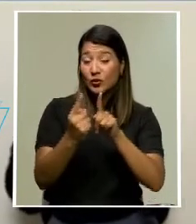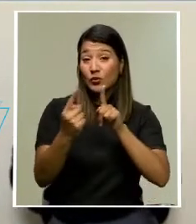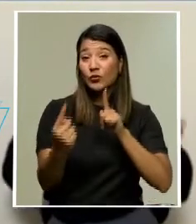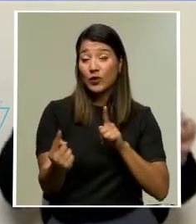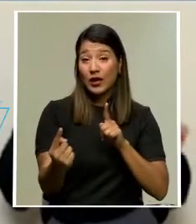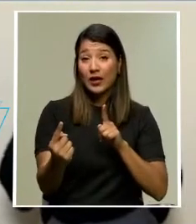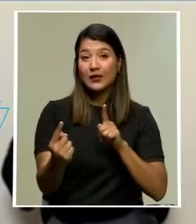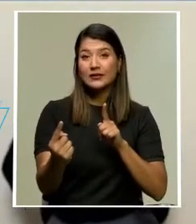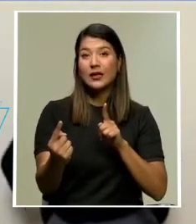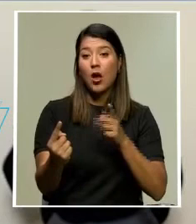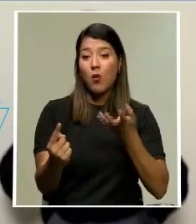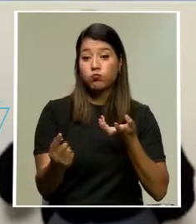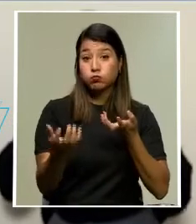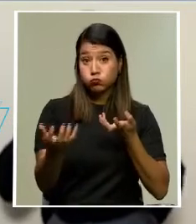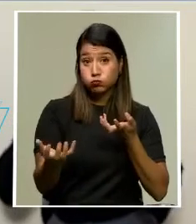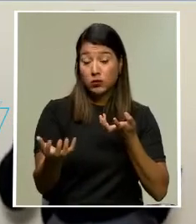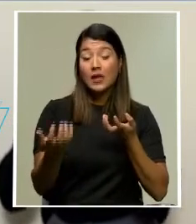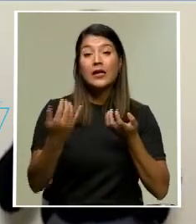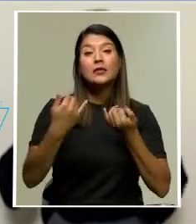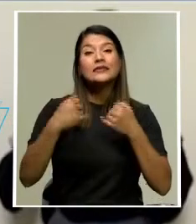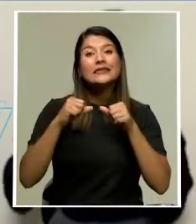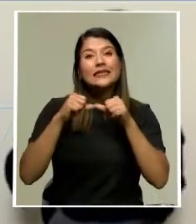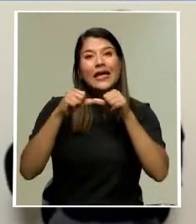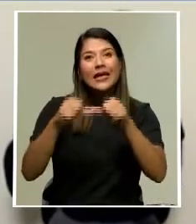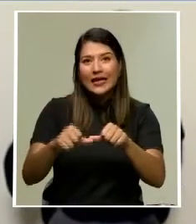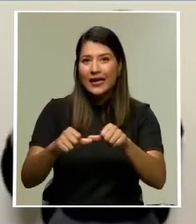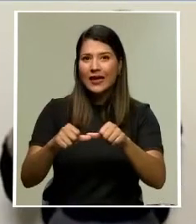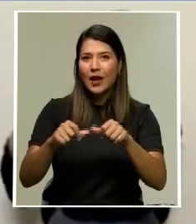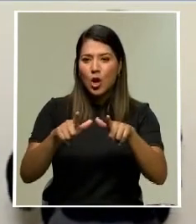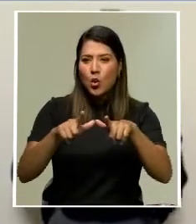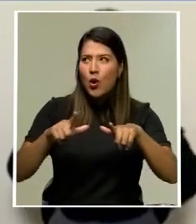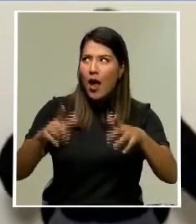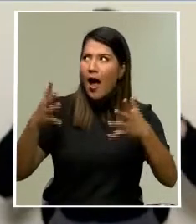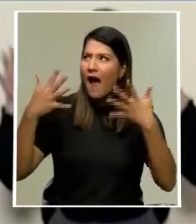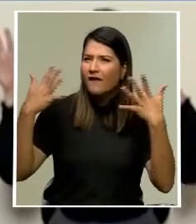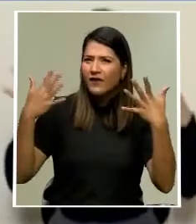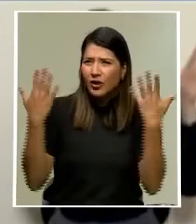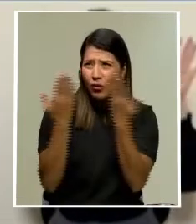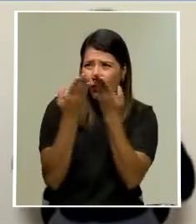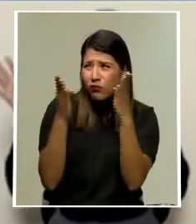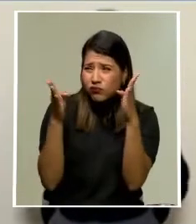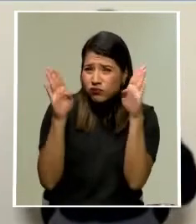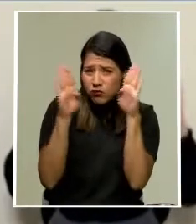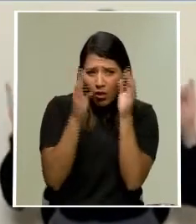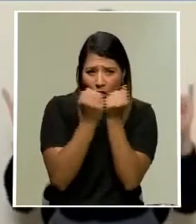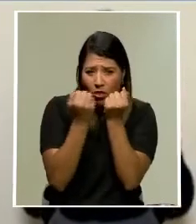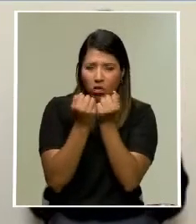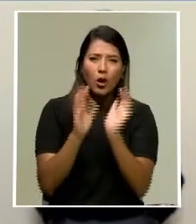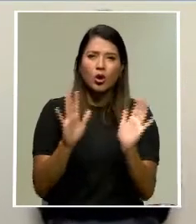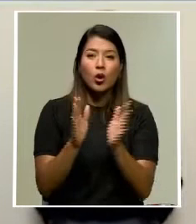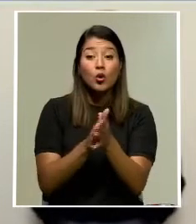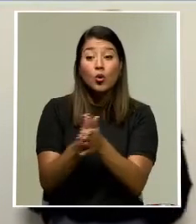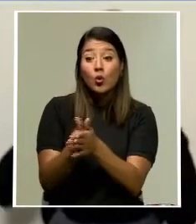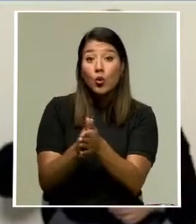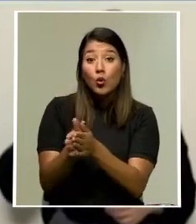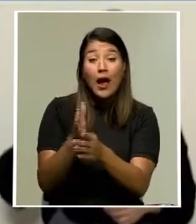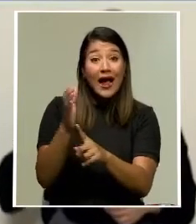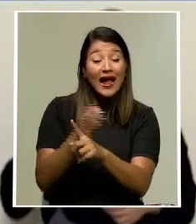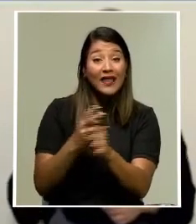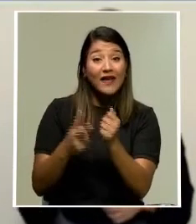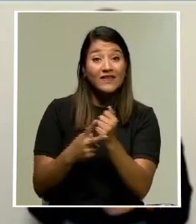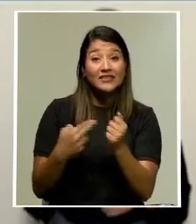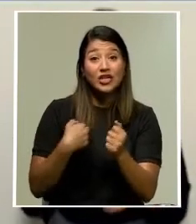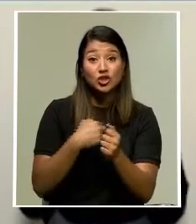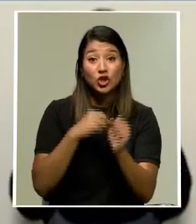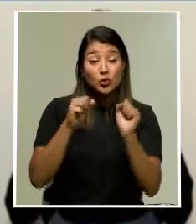distanciamientos entre burbujas, de mantener los lugares lo más ventilados posibles, de lavarnos las manos cada vez que podamos,